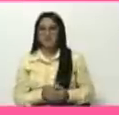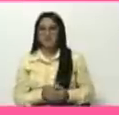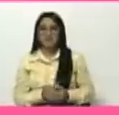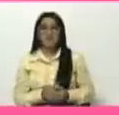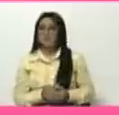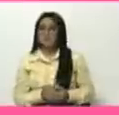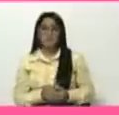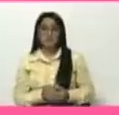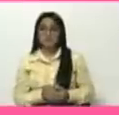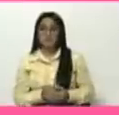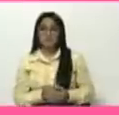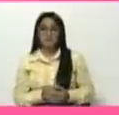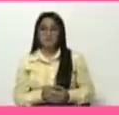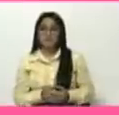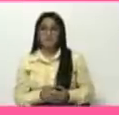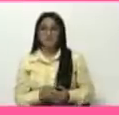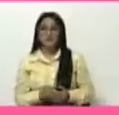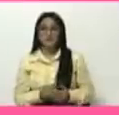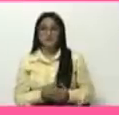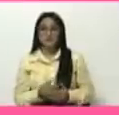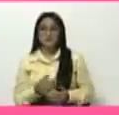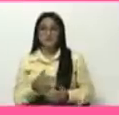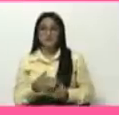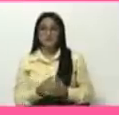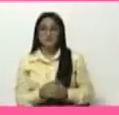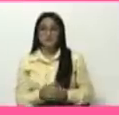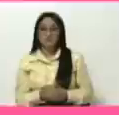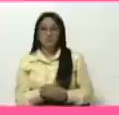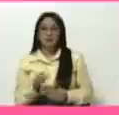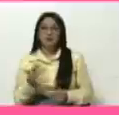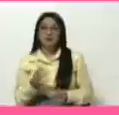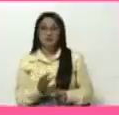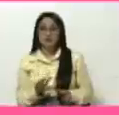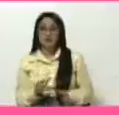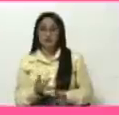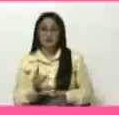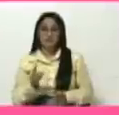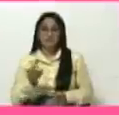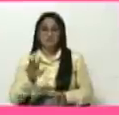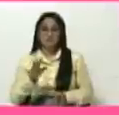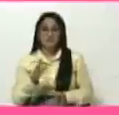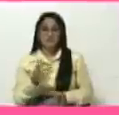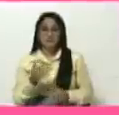muy poderoso que tiene mucho dinero y tiene pocos escrúpulos.